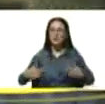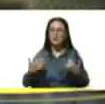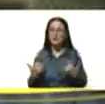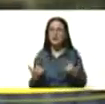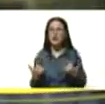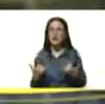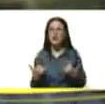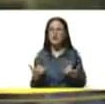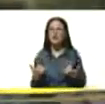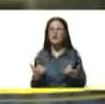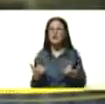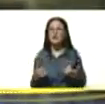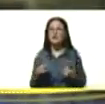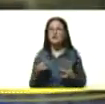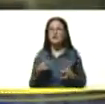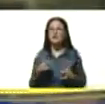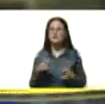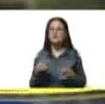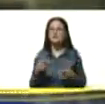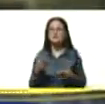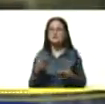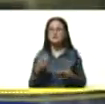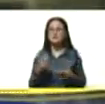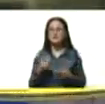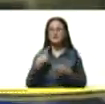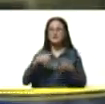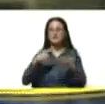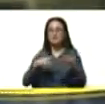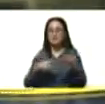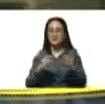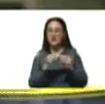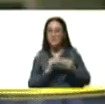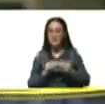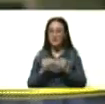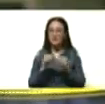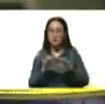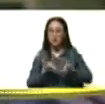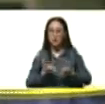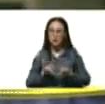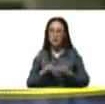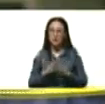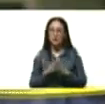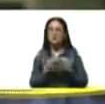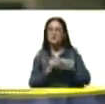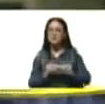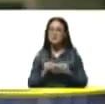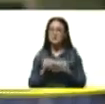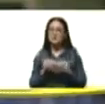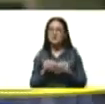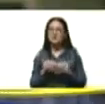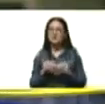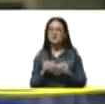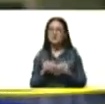está hablando de los elementos electrónicos, telemáticos, reparaciones de computadoras, reparaciones de equipos muy complejos que se están